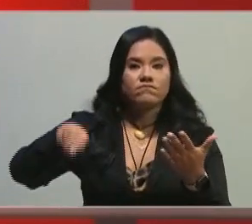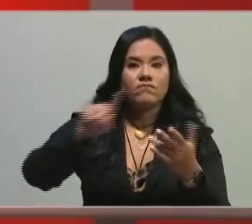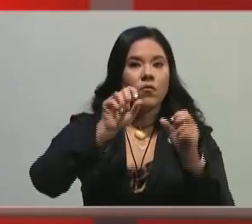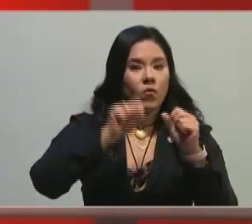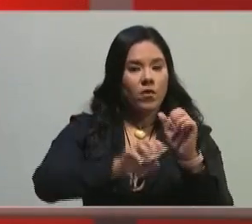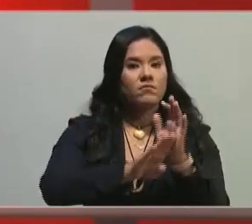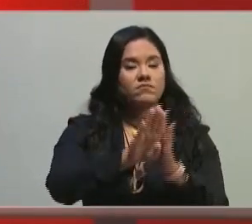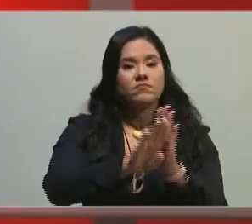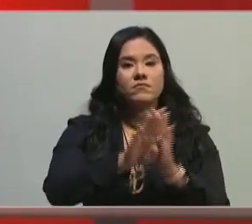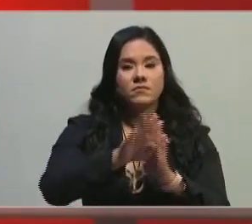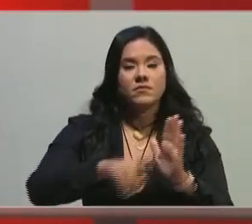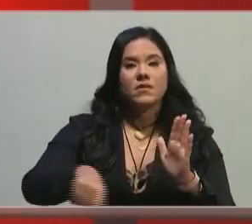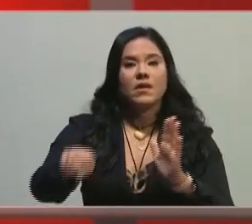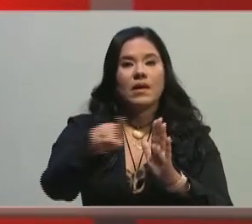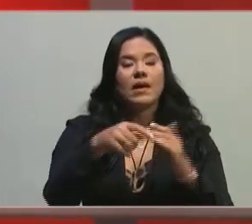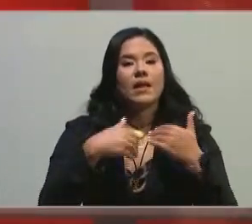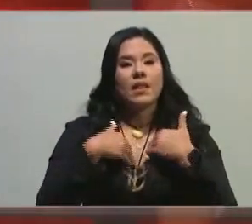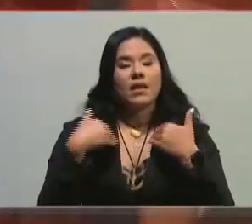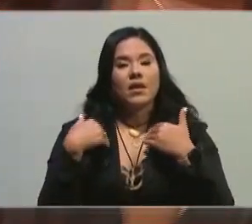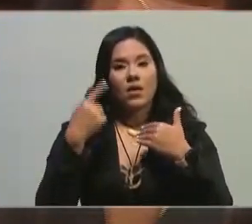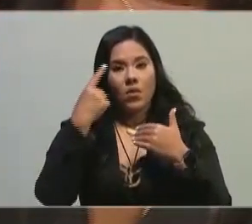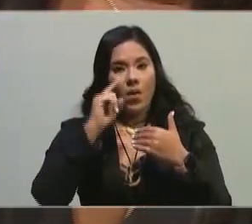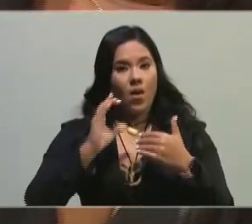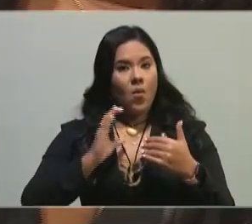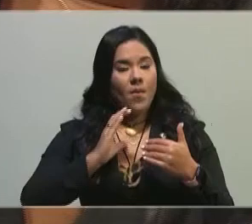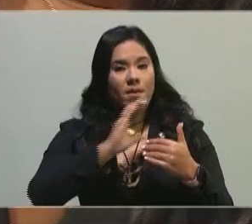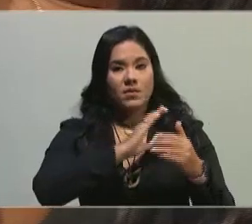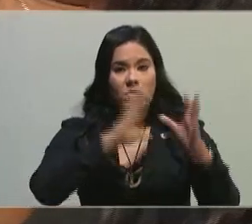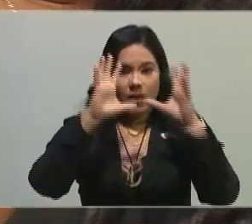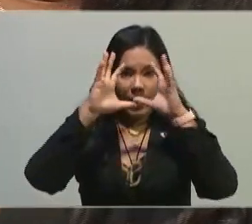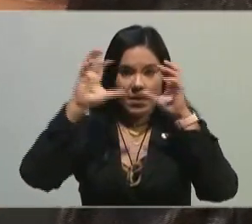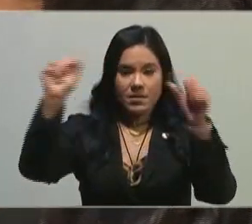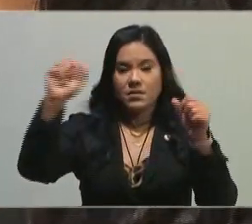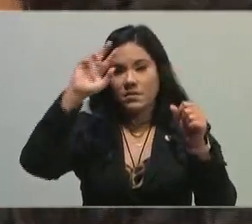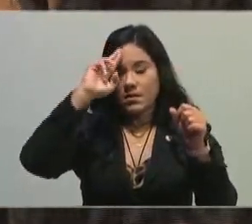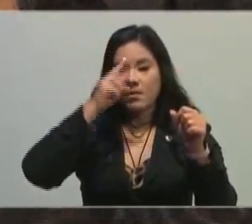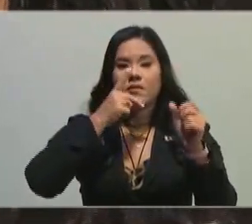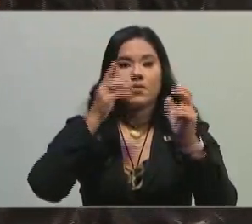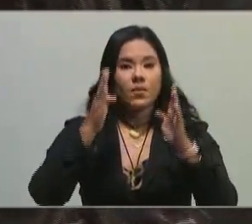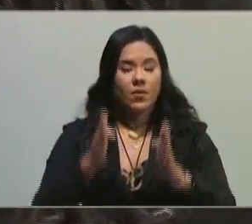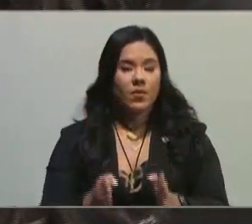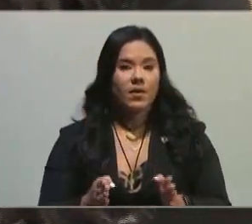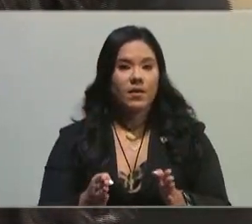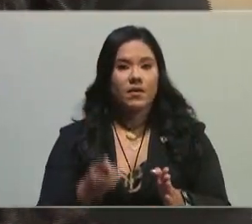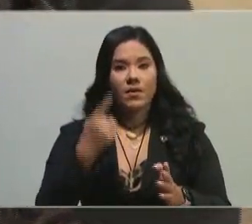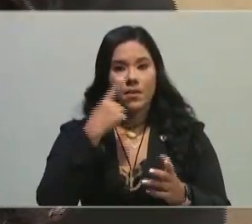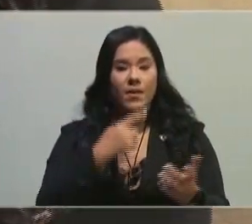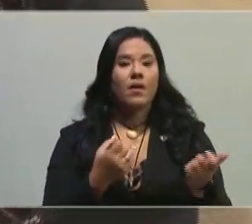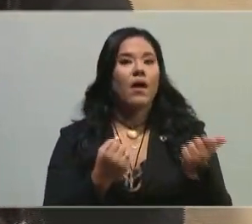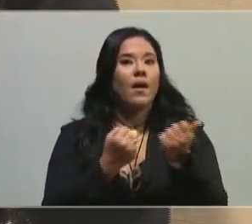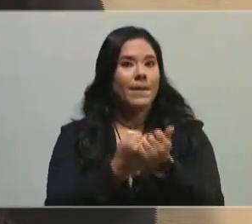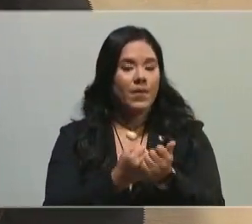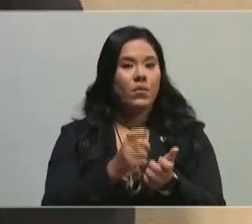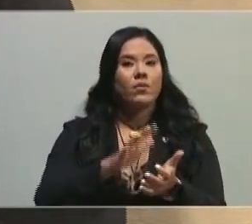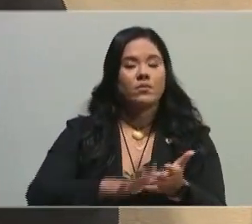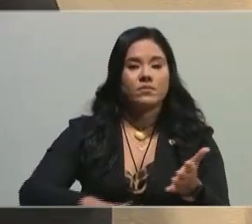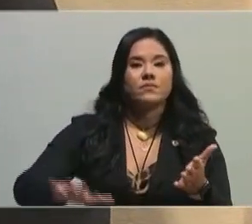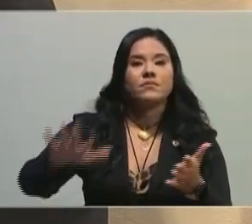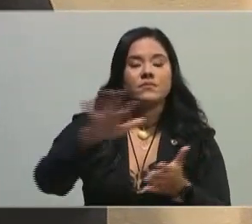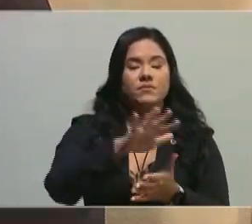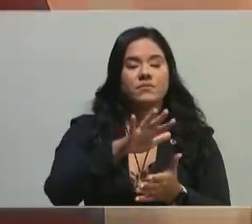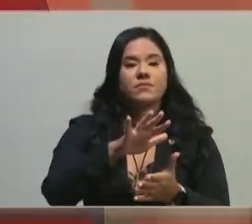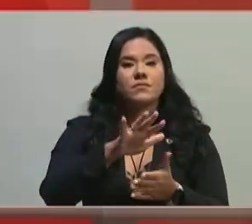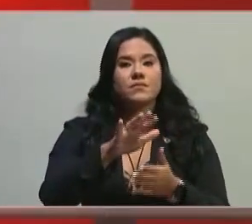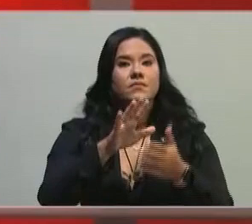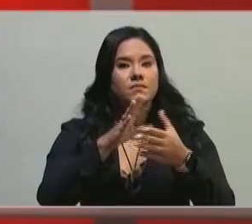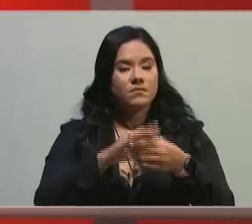que tú desde una comisión desde la presidencia de la República te donen los enceres para tú producir O sea la sacamos de la